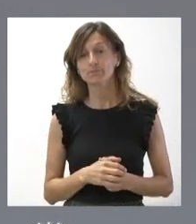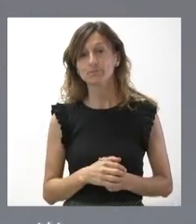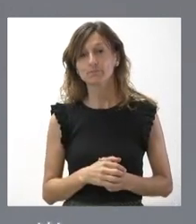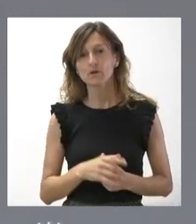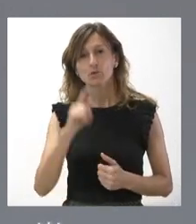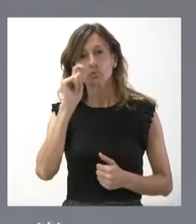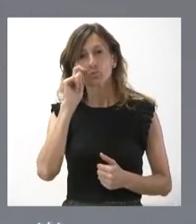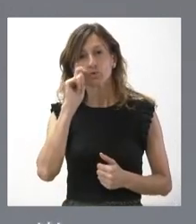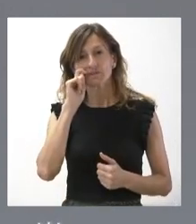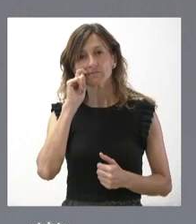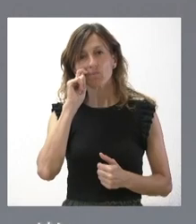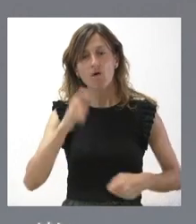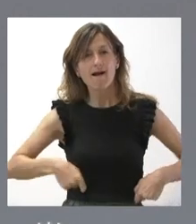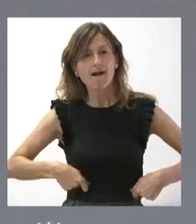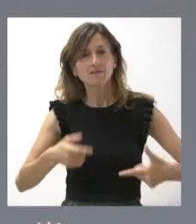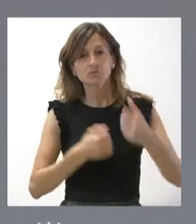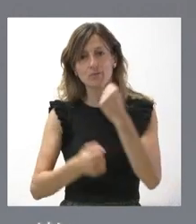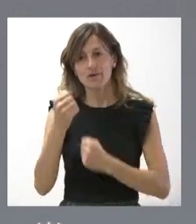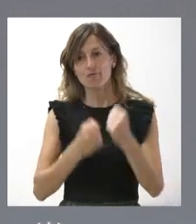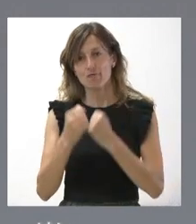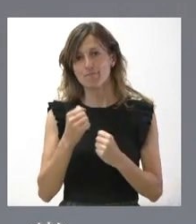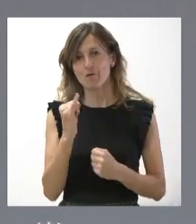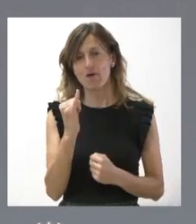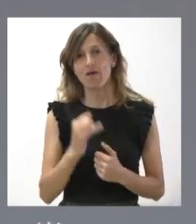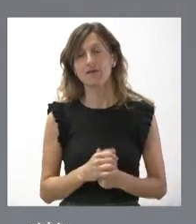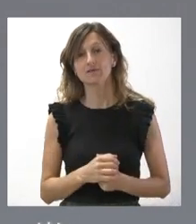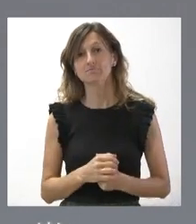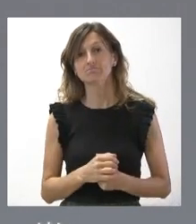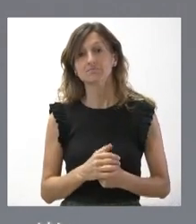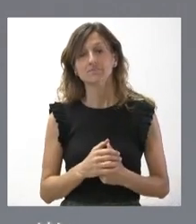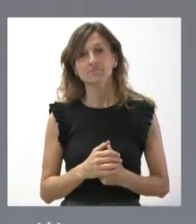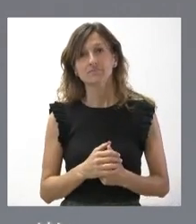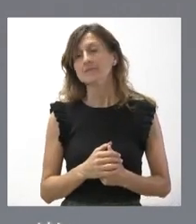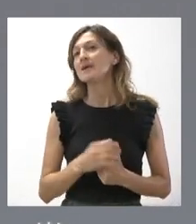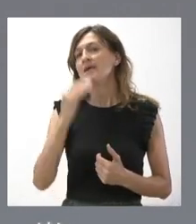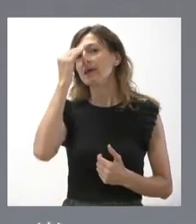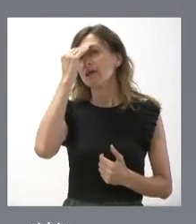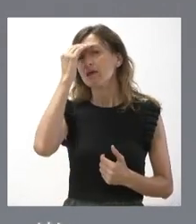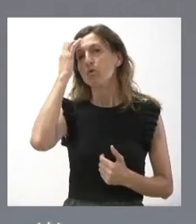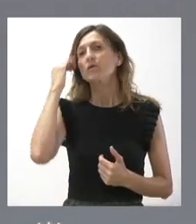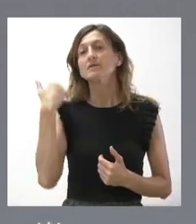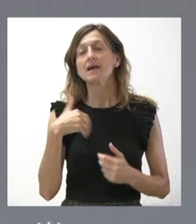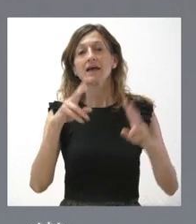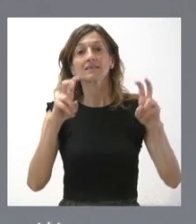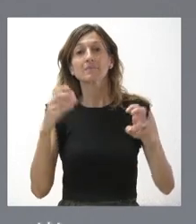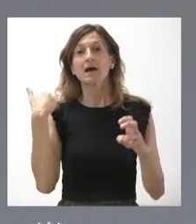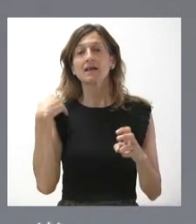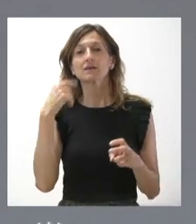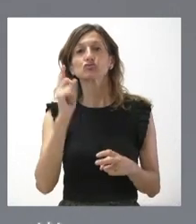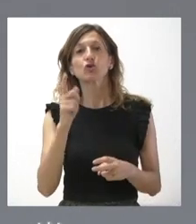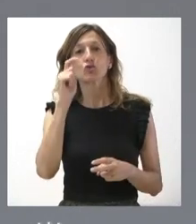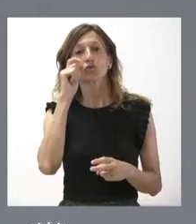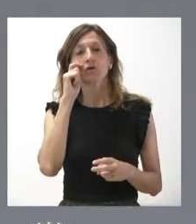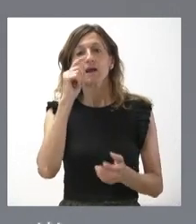el que mayor gasto económico genera. Es decir, queríamos acabar, y creo que estamos acabando, con el turismo de visita